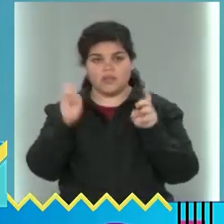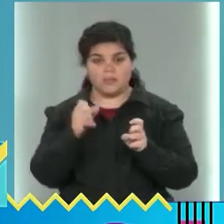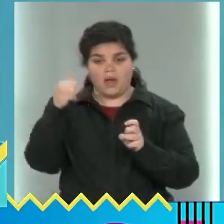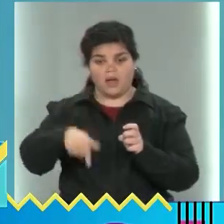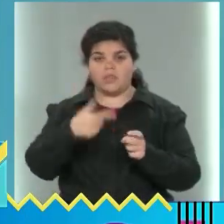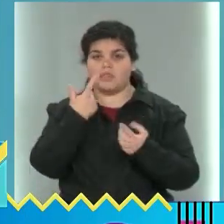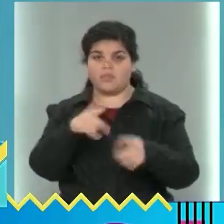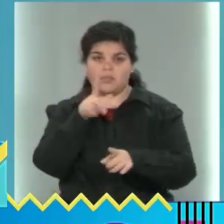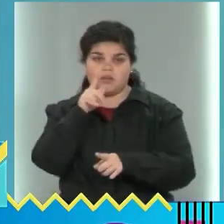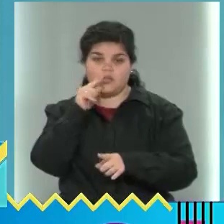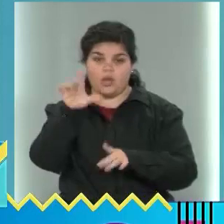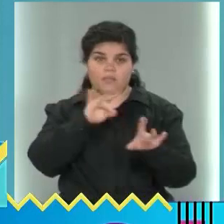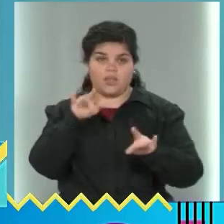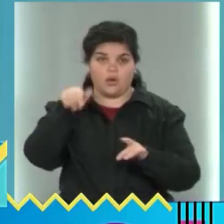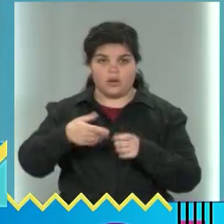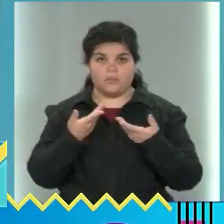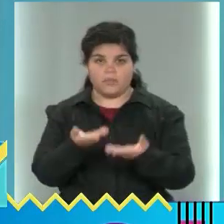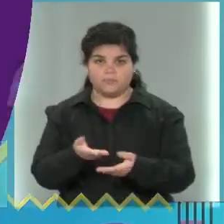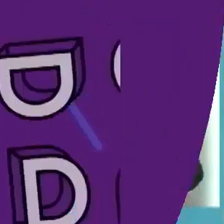Parecidos con nuestros invitados y empezamos de esta manera.